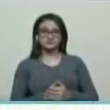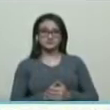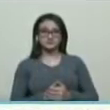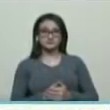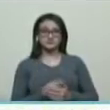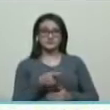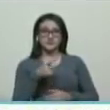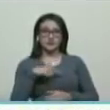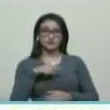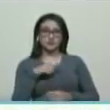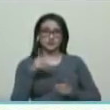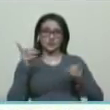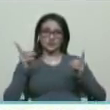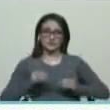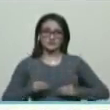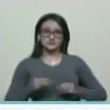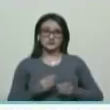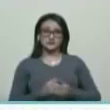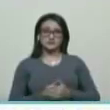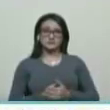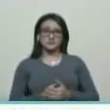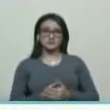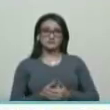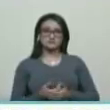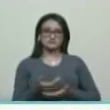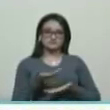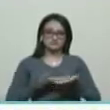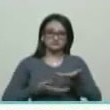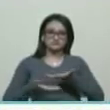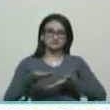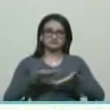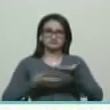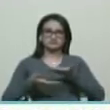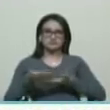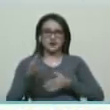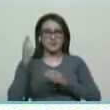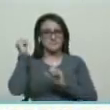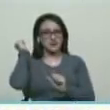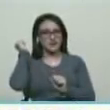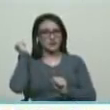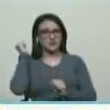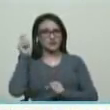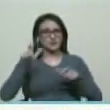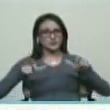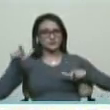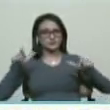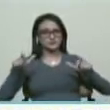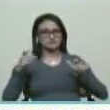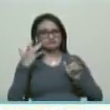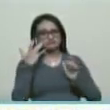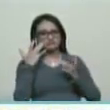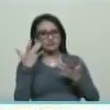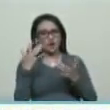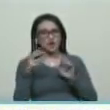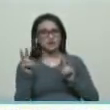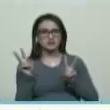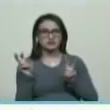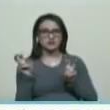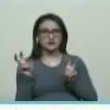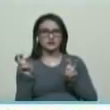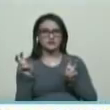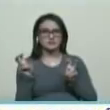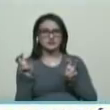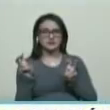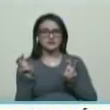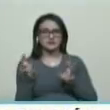Nosotros hemos decidido, queremos compartir con el señor embajador, ver los temas ya